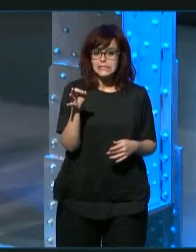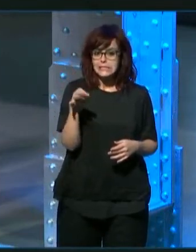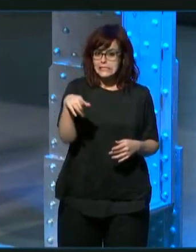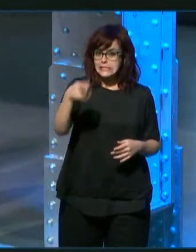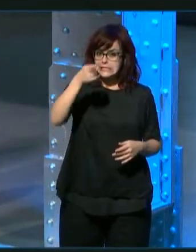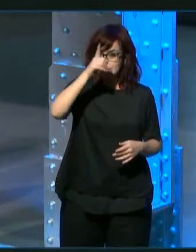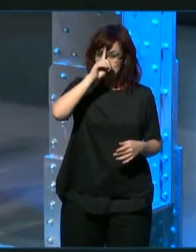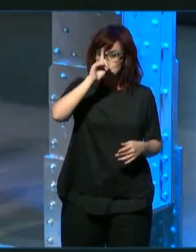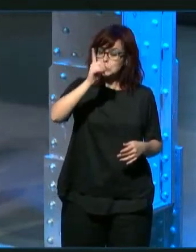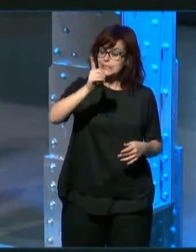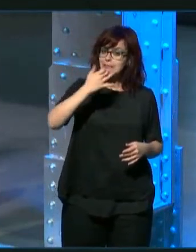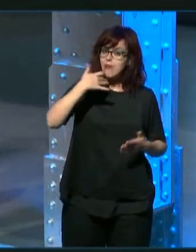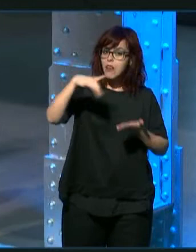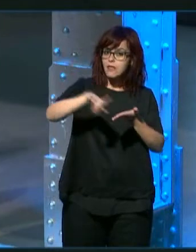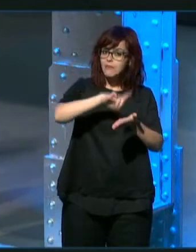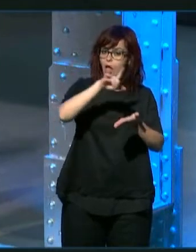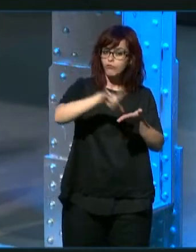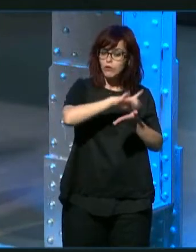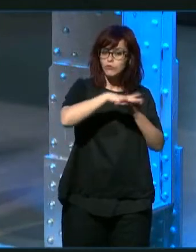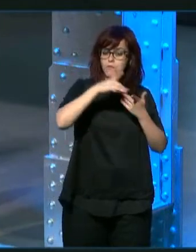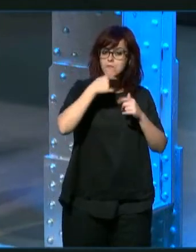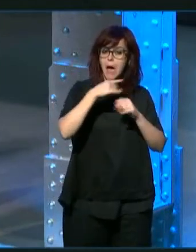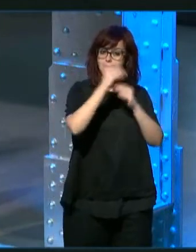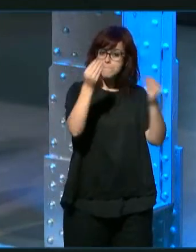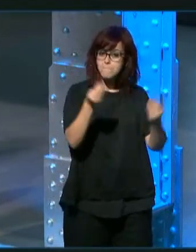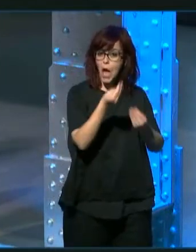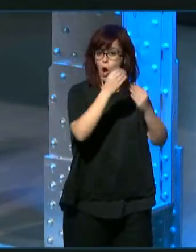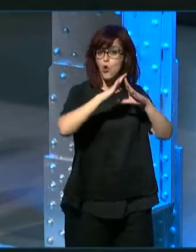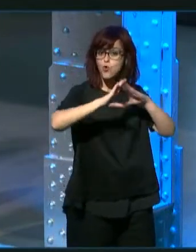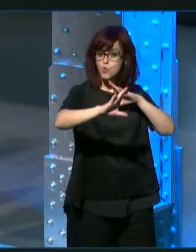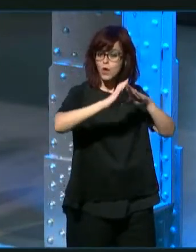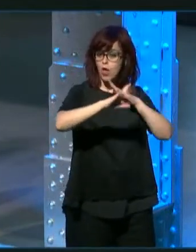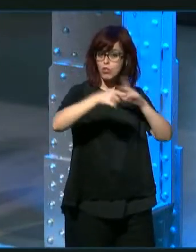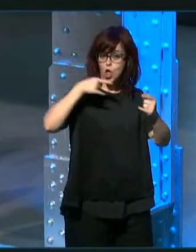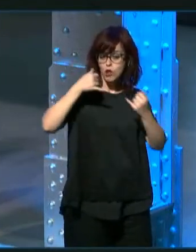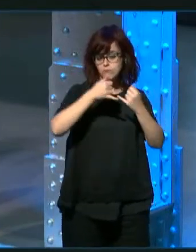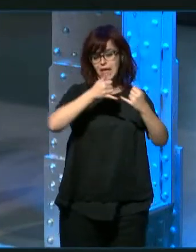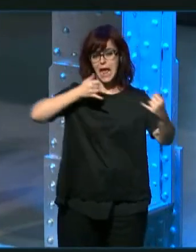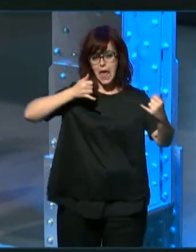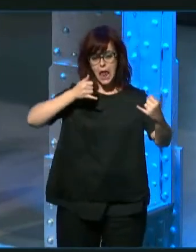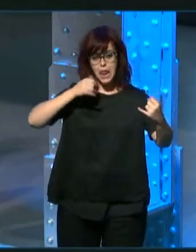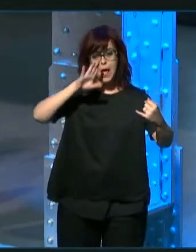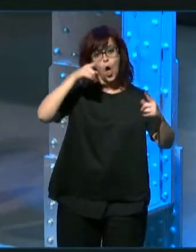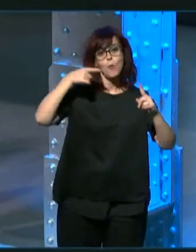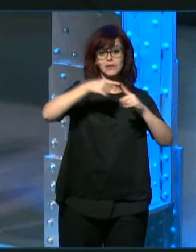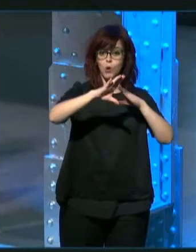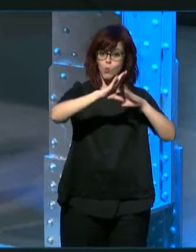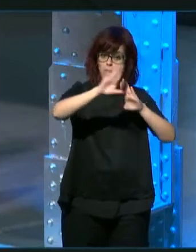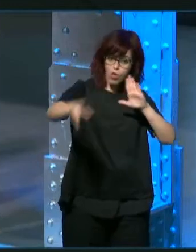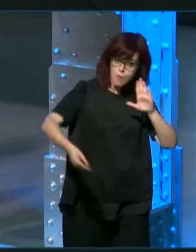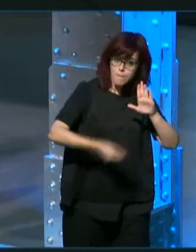que decidiera que la literatura es el canal de comunicación que mejor va a completar esa